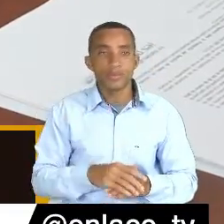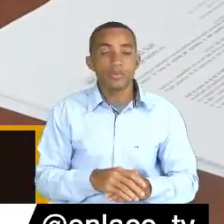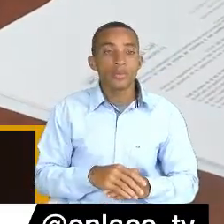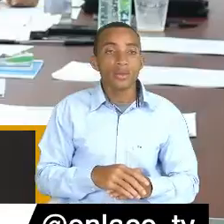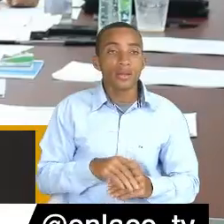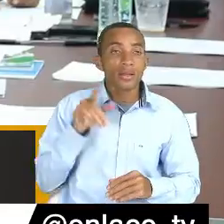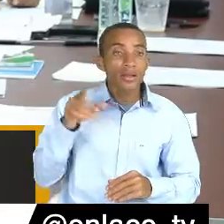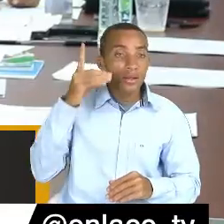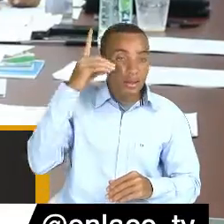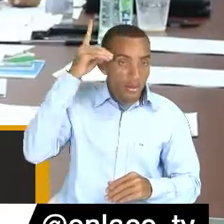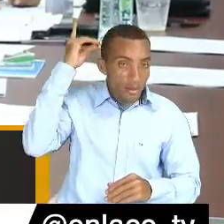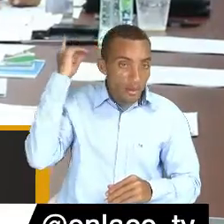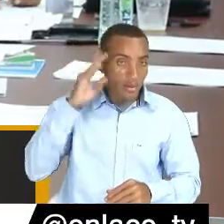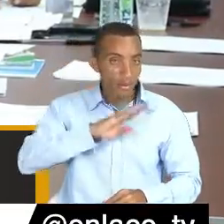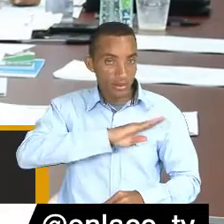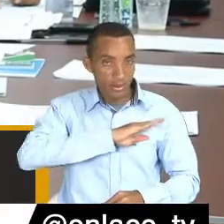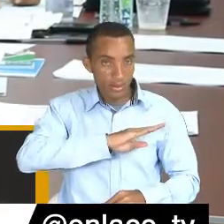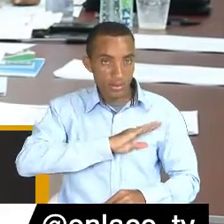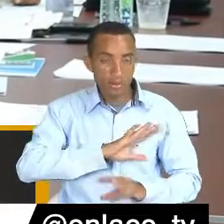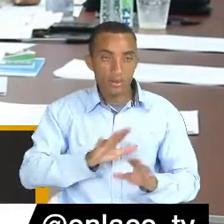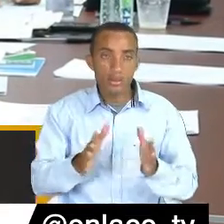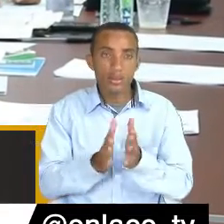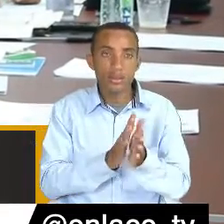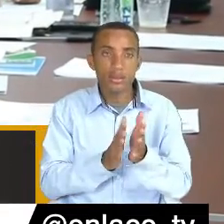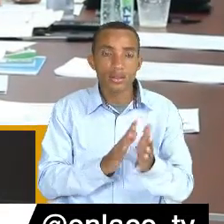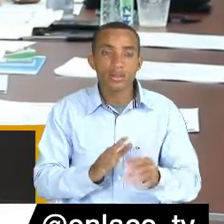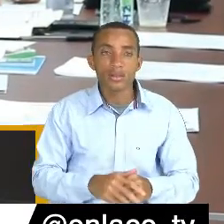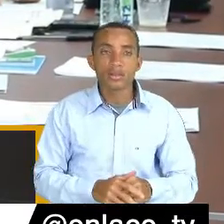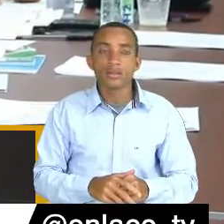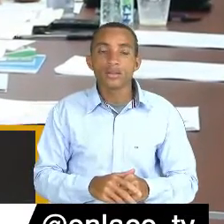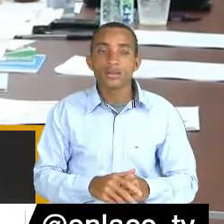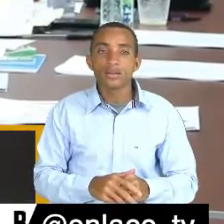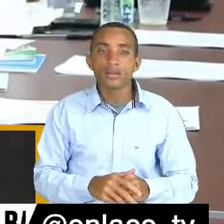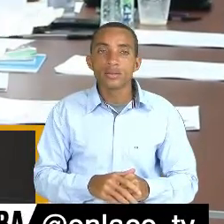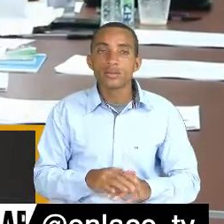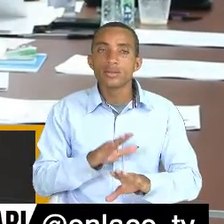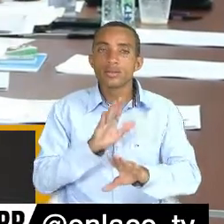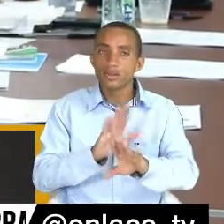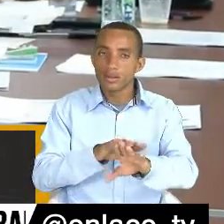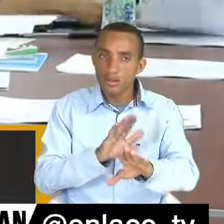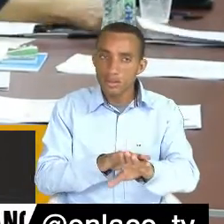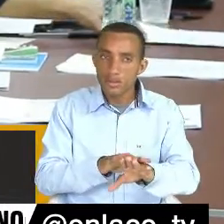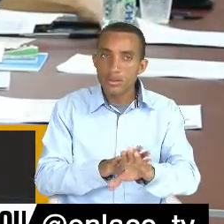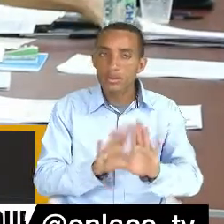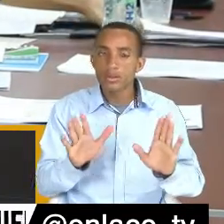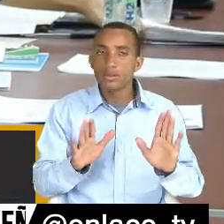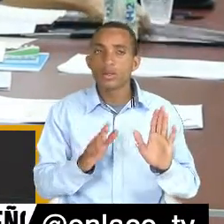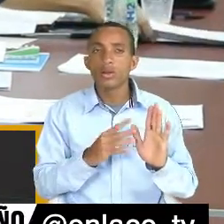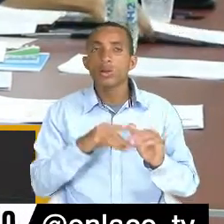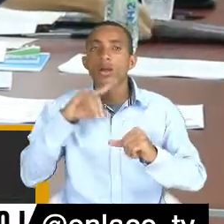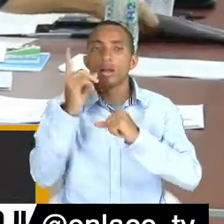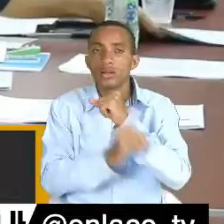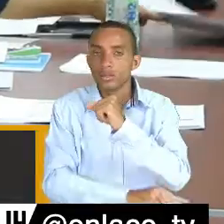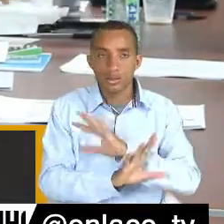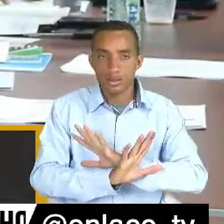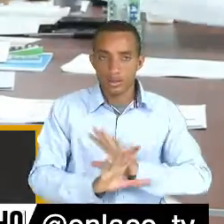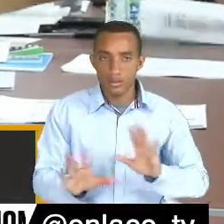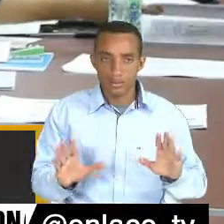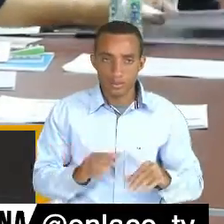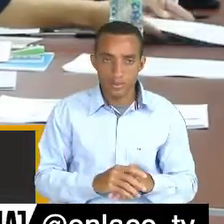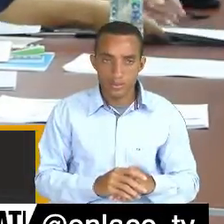que ya que había una emergencia sanitaria, se le pide a la CAS levantar esa sanción, y además de eso,